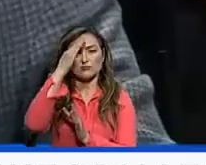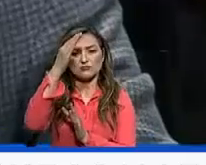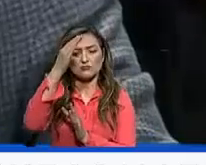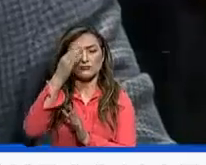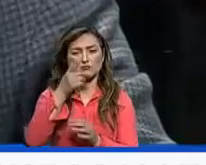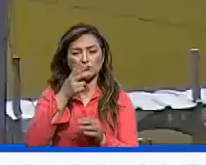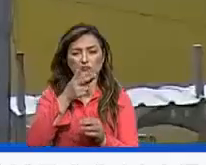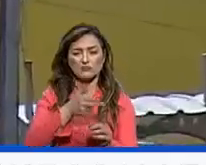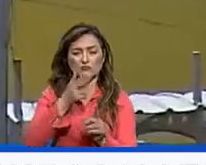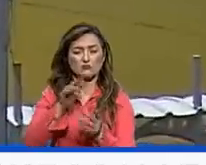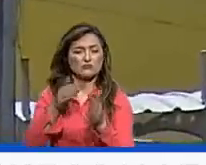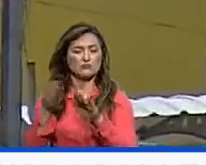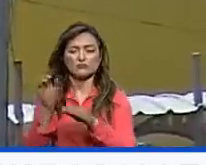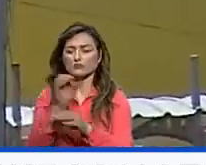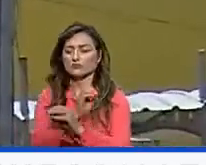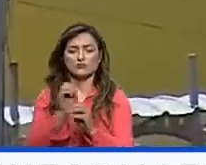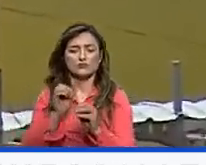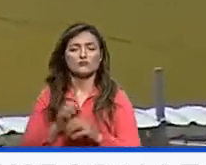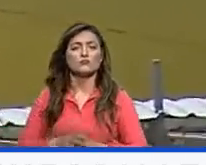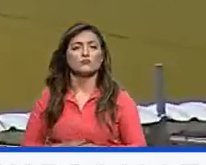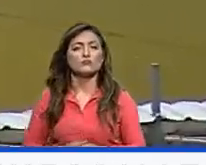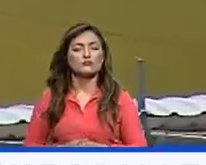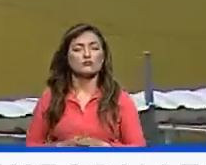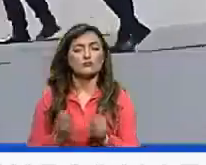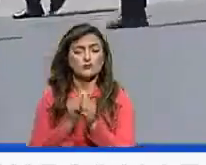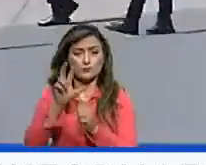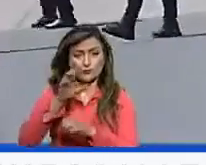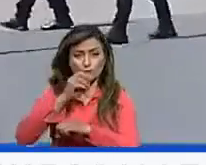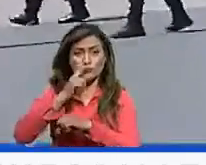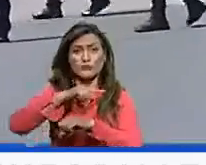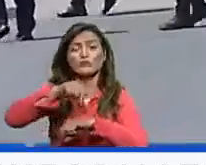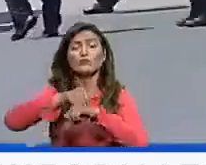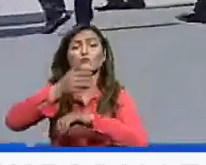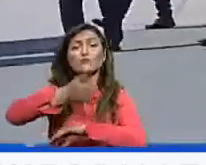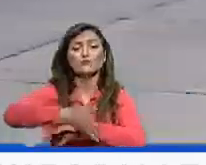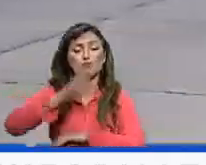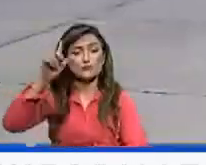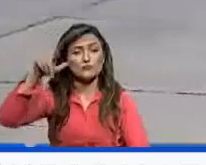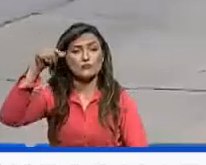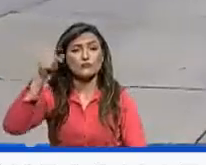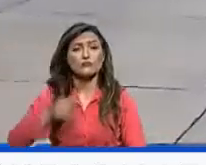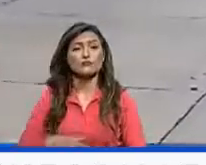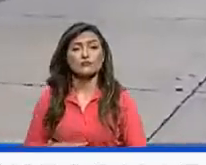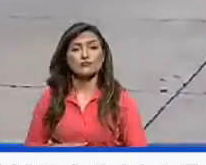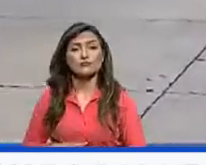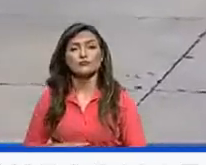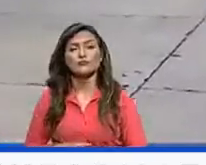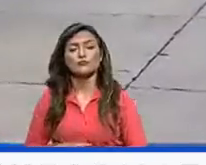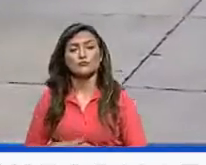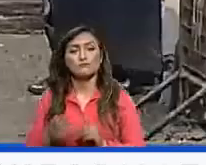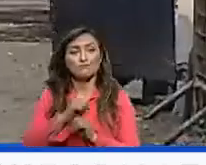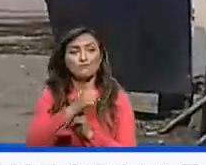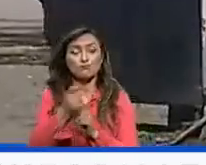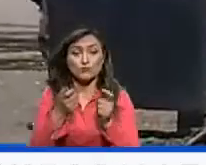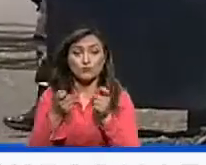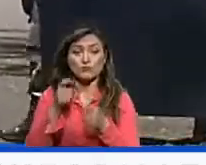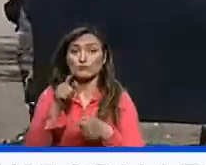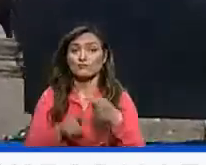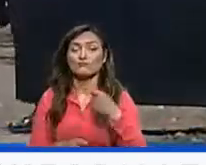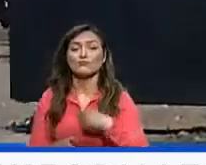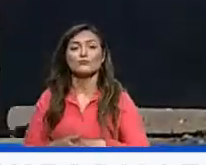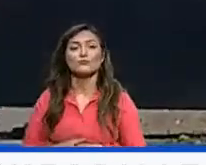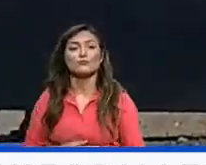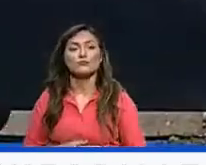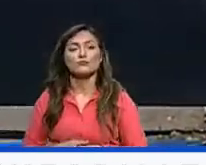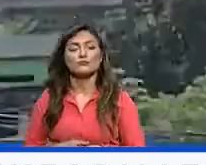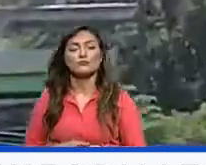sido afectados. Más de 30 horas después de los hechos violentos, el gobierno reconoce que aún la situación no está controlada